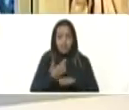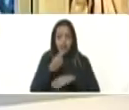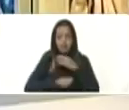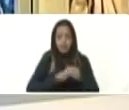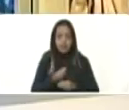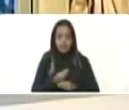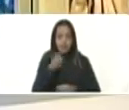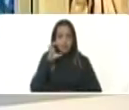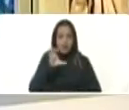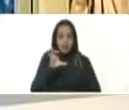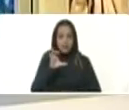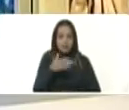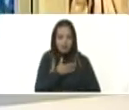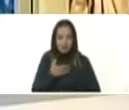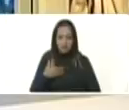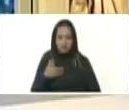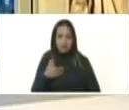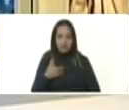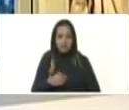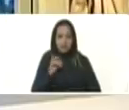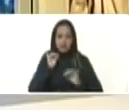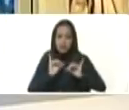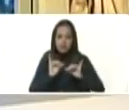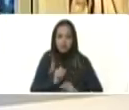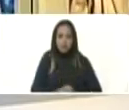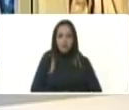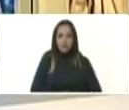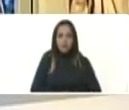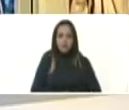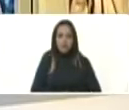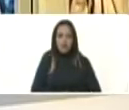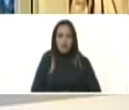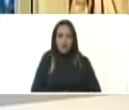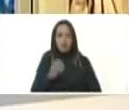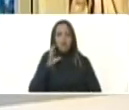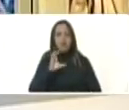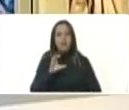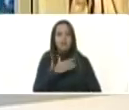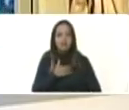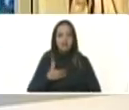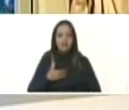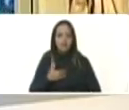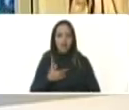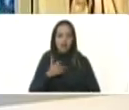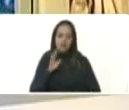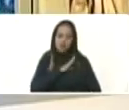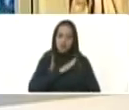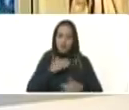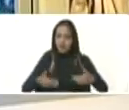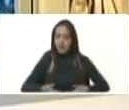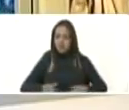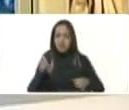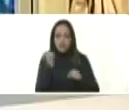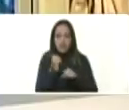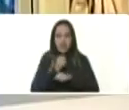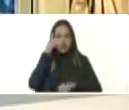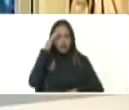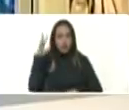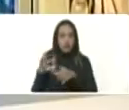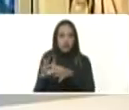que cree en sí mismo. Un país que se reconoce en su propio esfuerzo, en su trabajo y en sus sueños